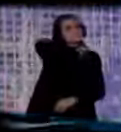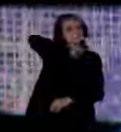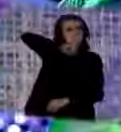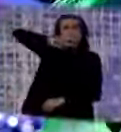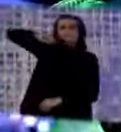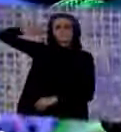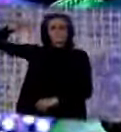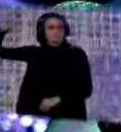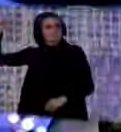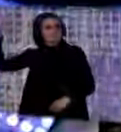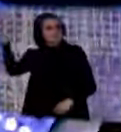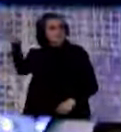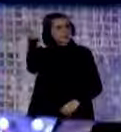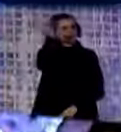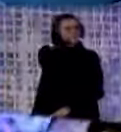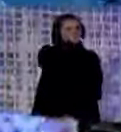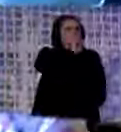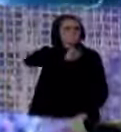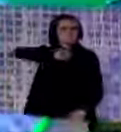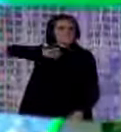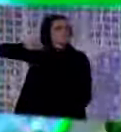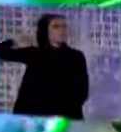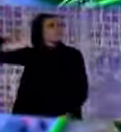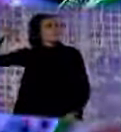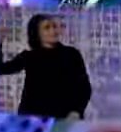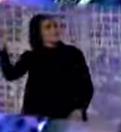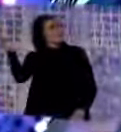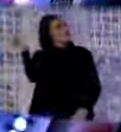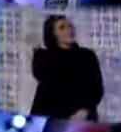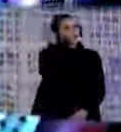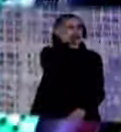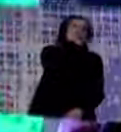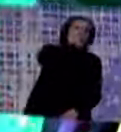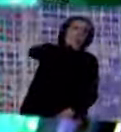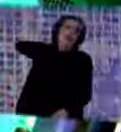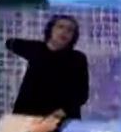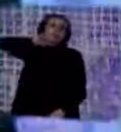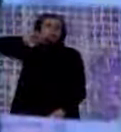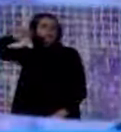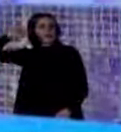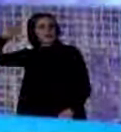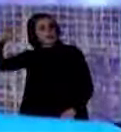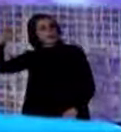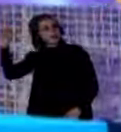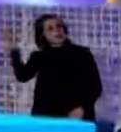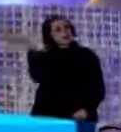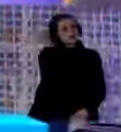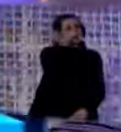cura a la salida delado nos encontramos con un joven que está moralmente